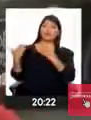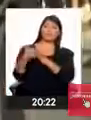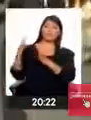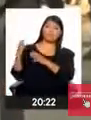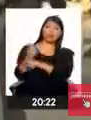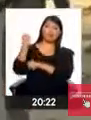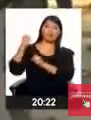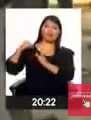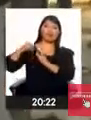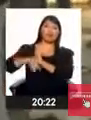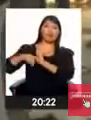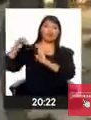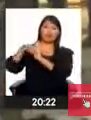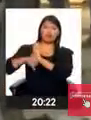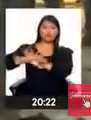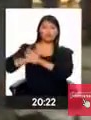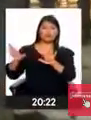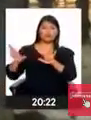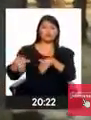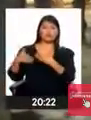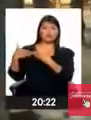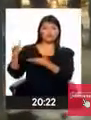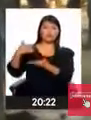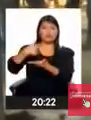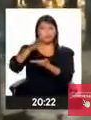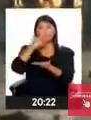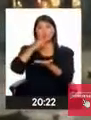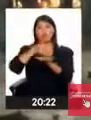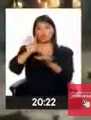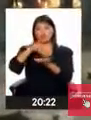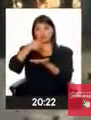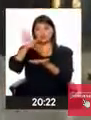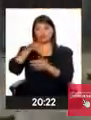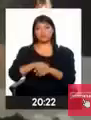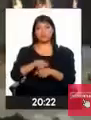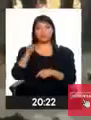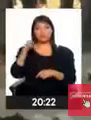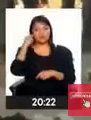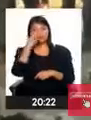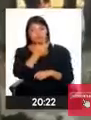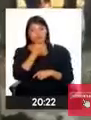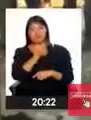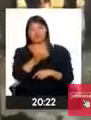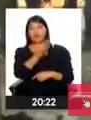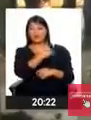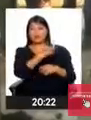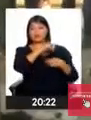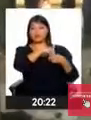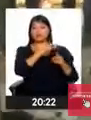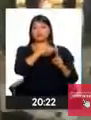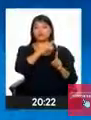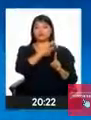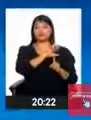del país. El general Flores no descartó que estos delincuentes pertenezcan al Tren de Aragua.